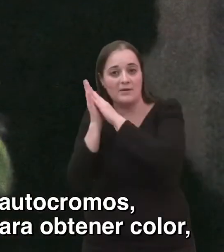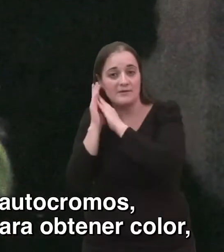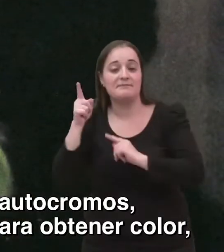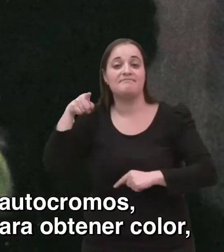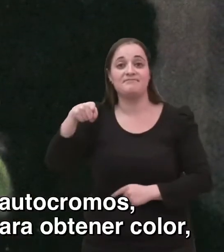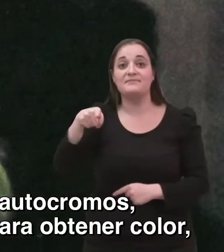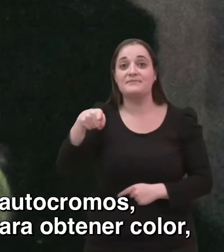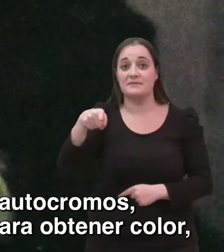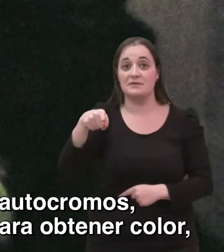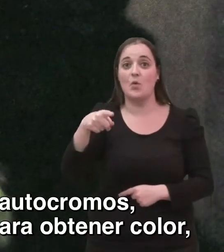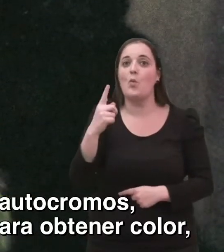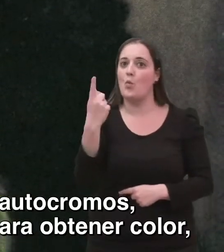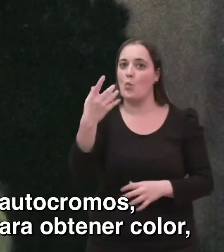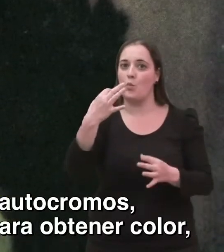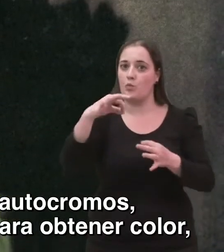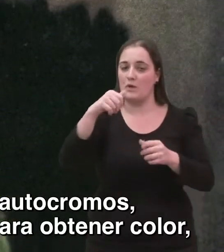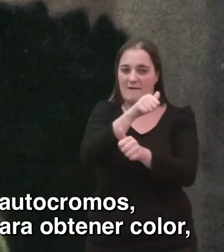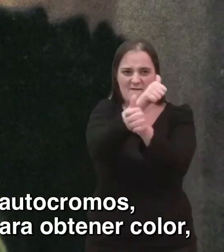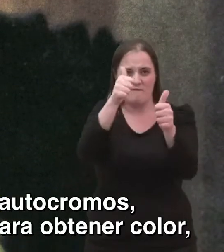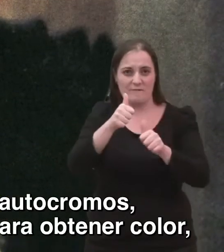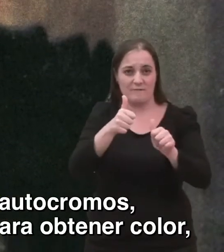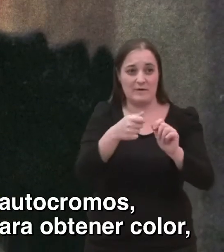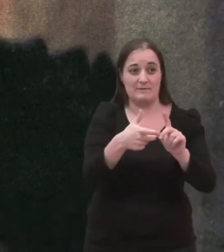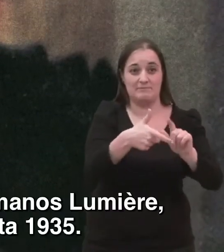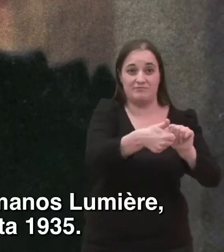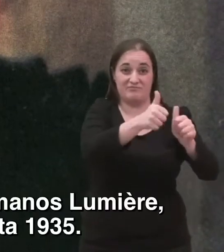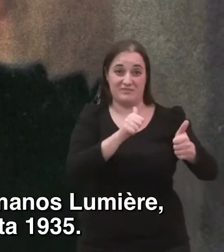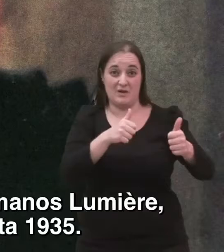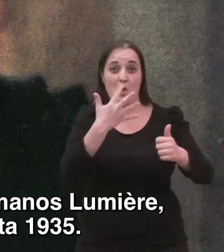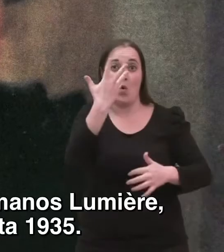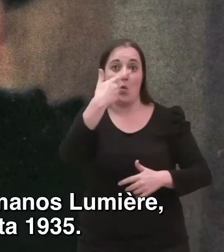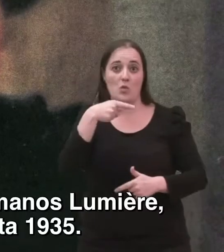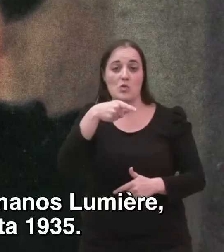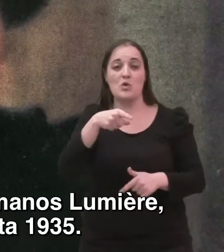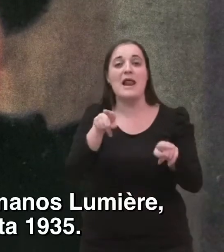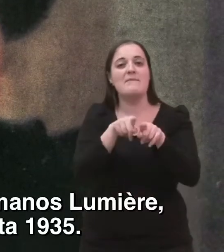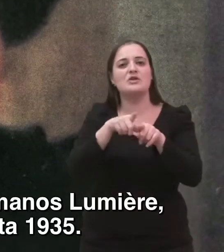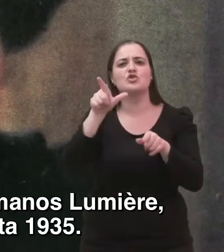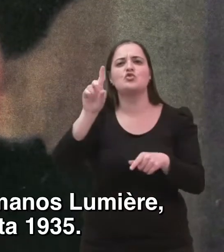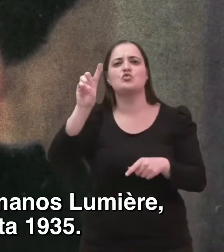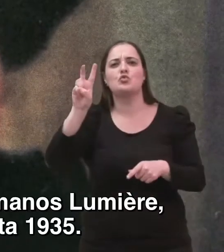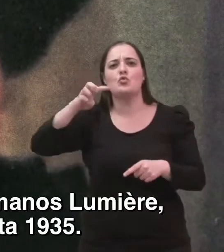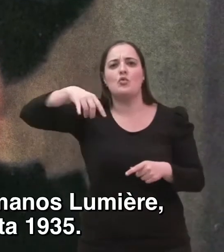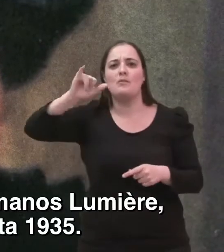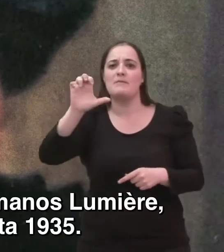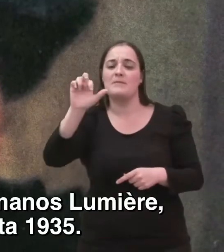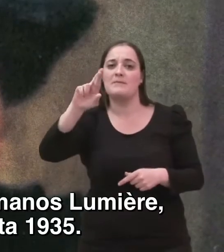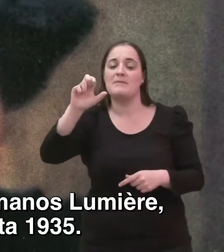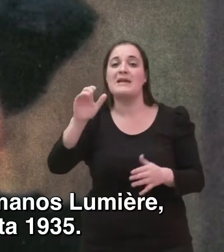de autocromos, el único procedimiento para obtener color, patentado por los hermanos Lumière, disponible